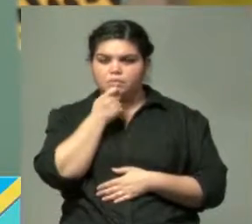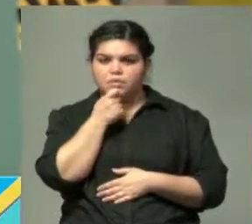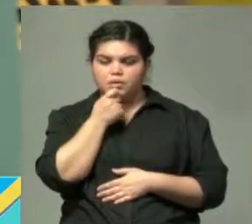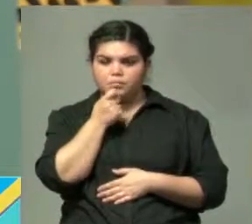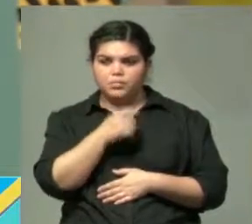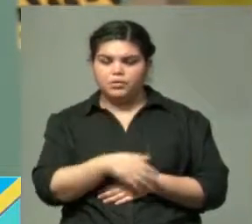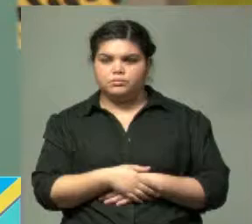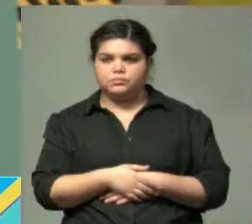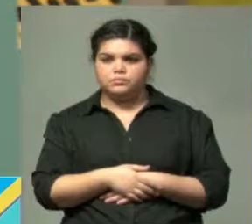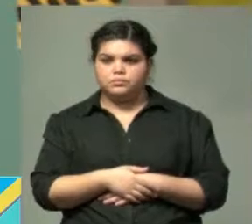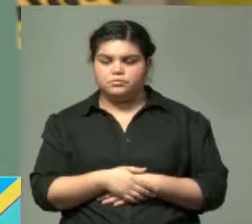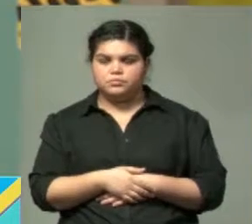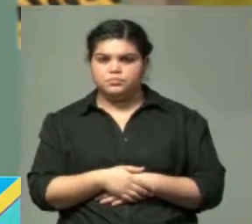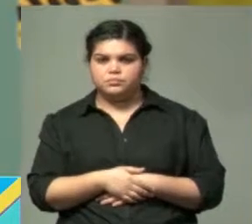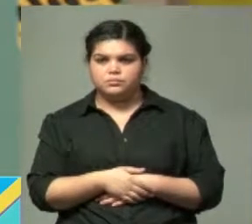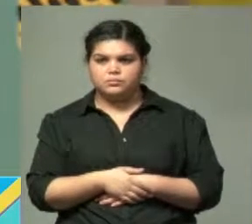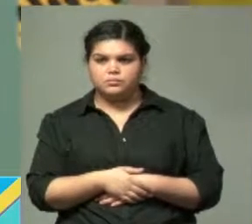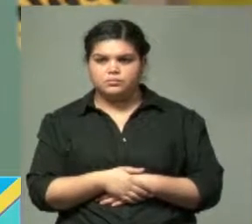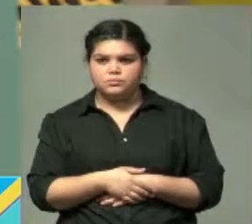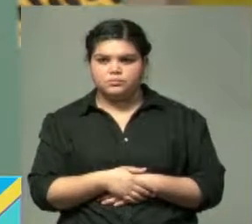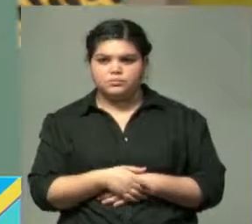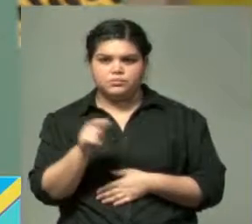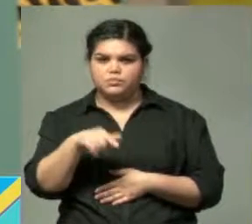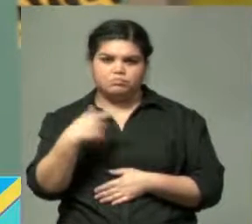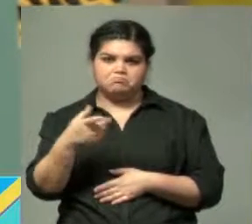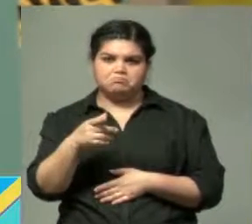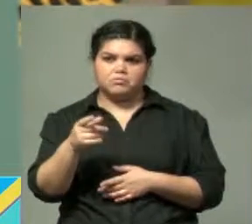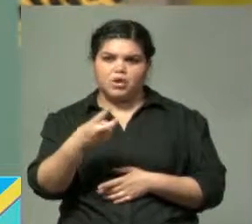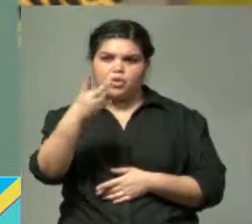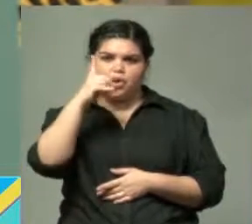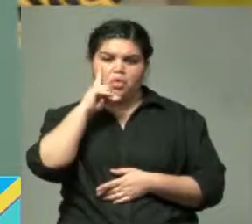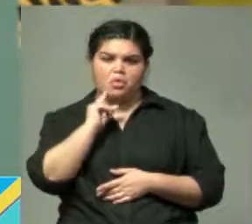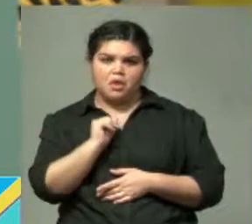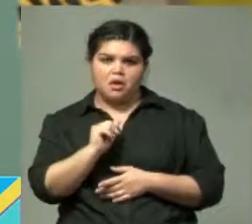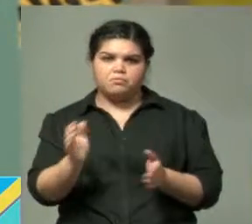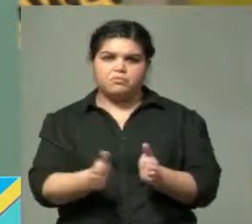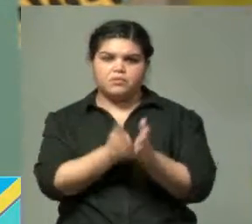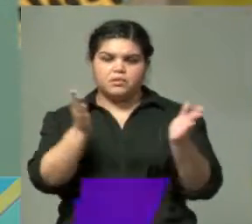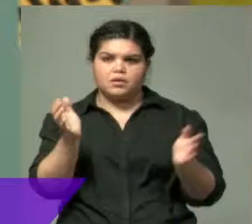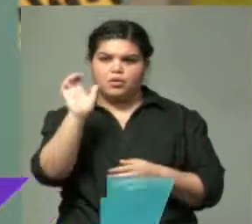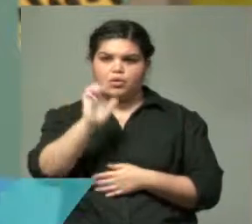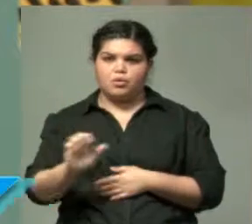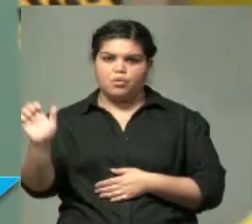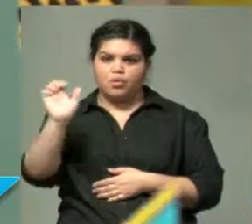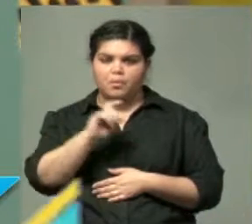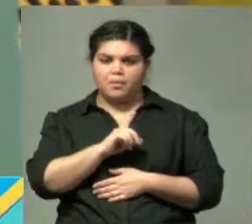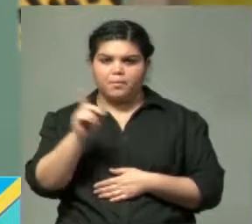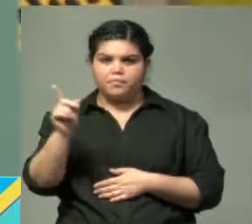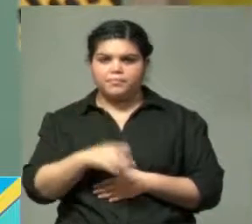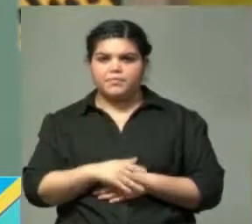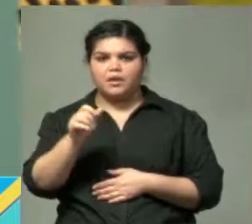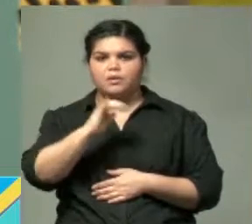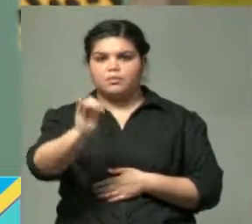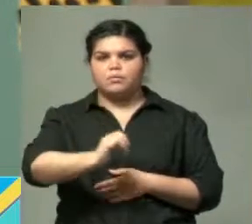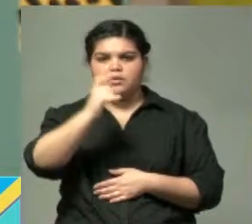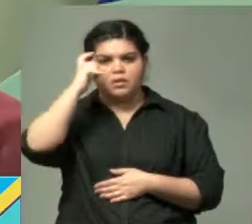Times, el Social European de hace 2 días saca una estadística de Europa donde dice